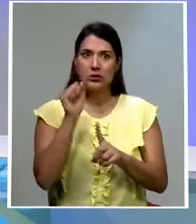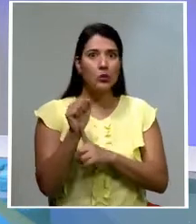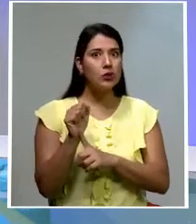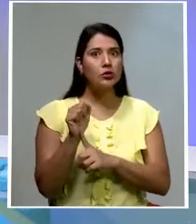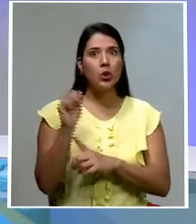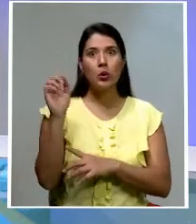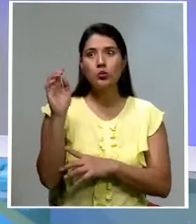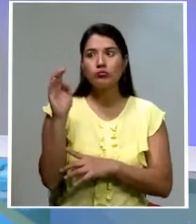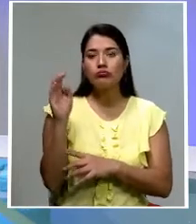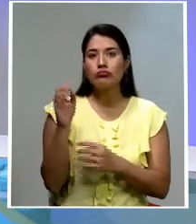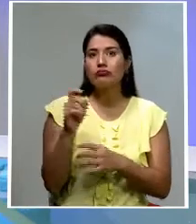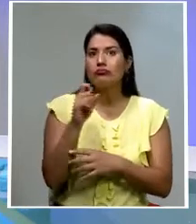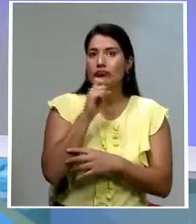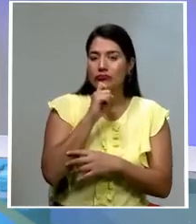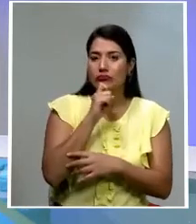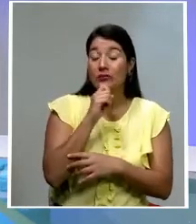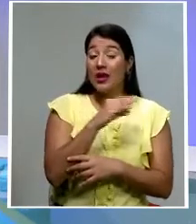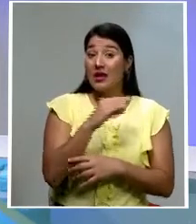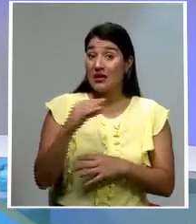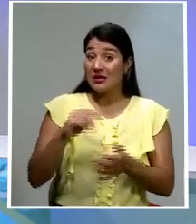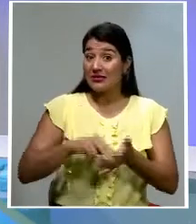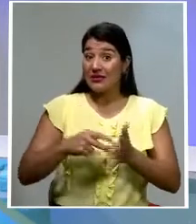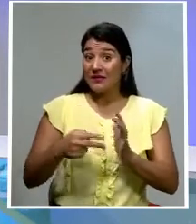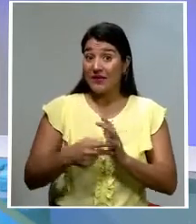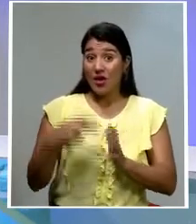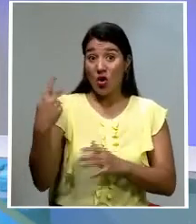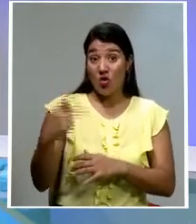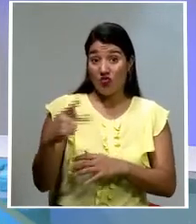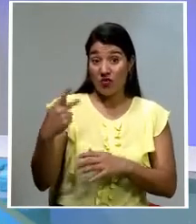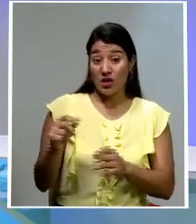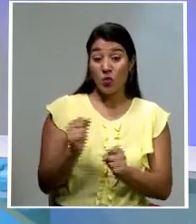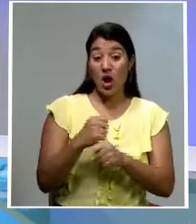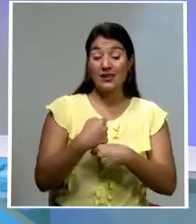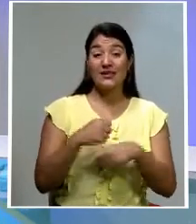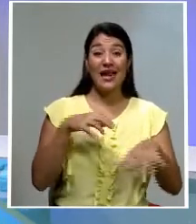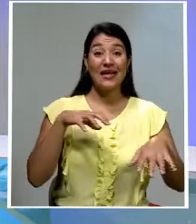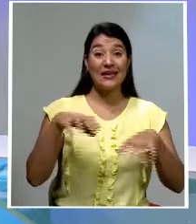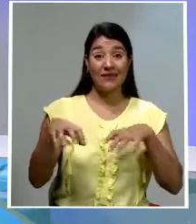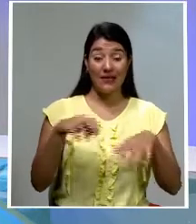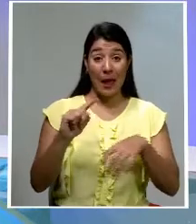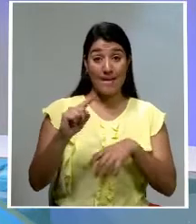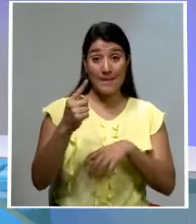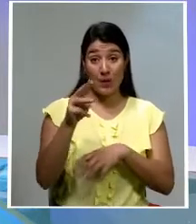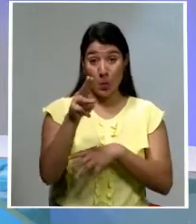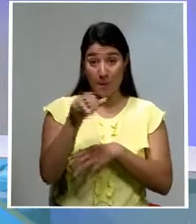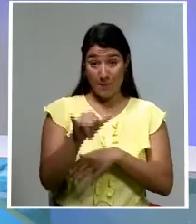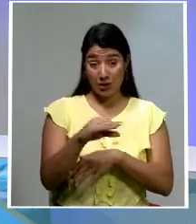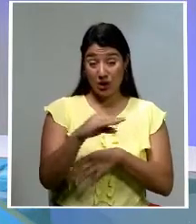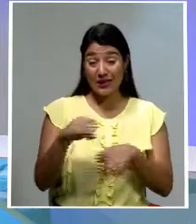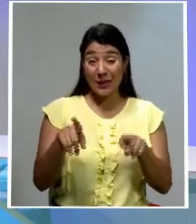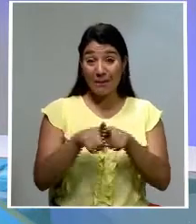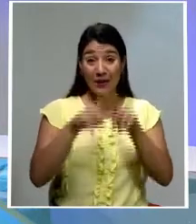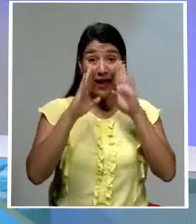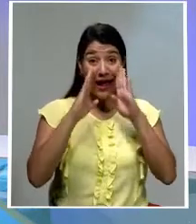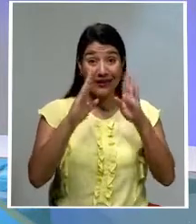inédita que pone en riesgo la elección del 1 de mayo y retrasa la agenda de proyectos de negociación con